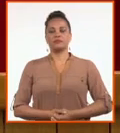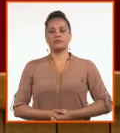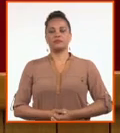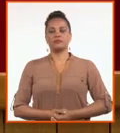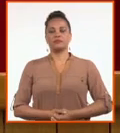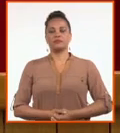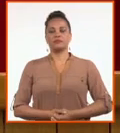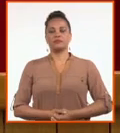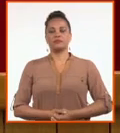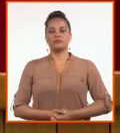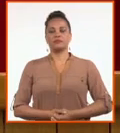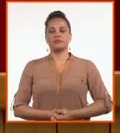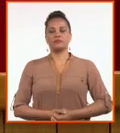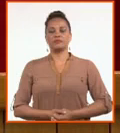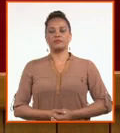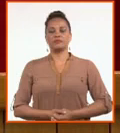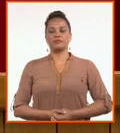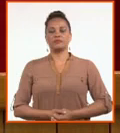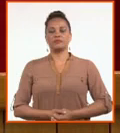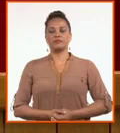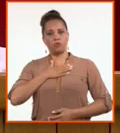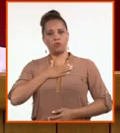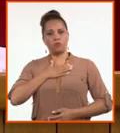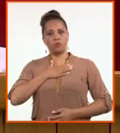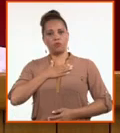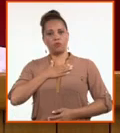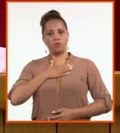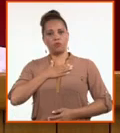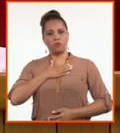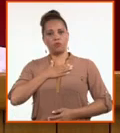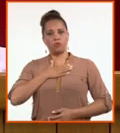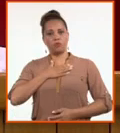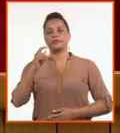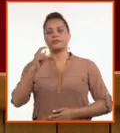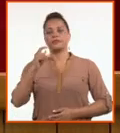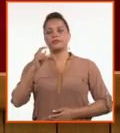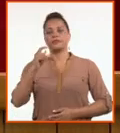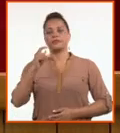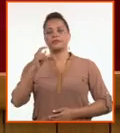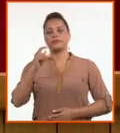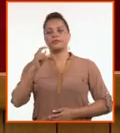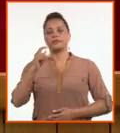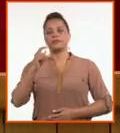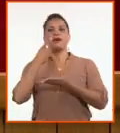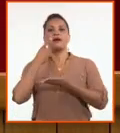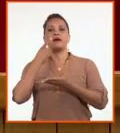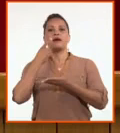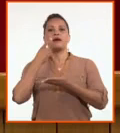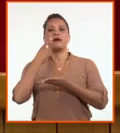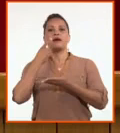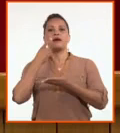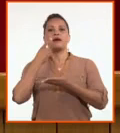cariño, la FEU de Cuba, con las facultades que le confiere su ABC para hacer entrega del premio Alma Mater a profesores vinculados